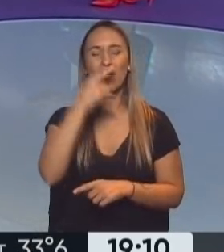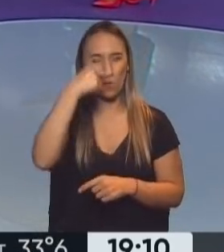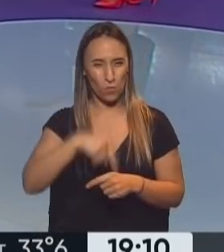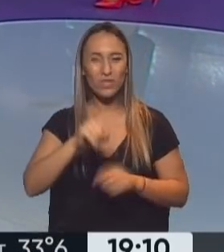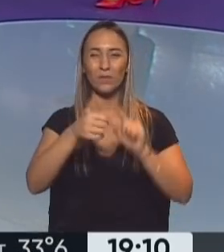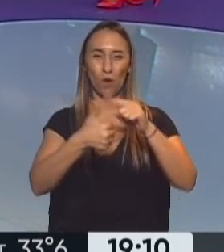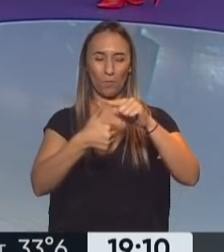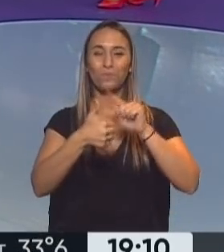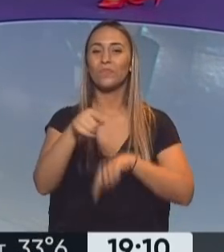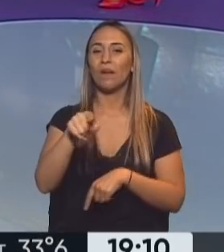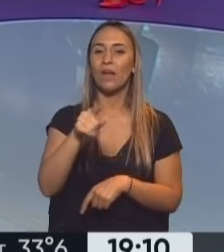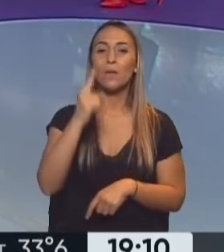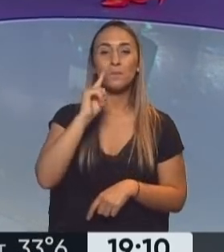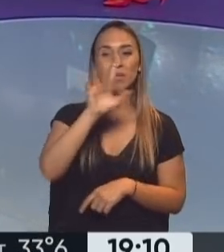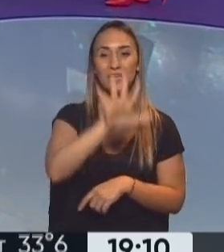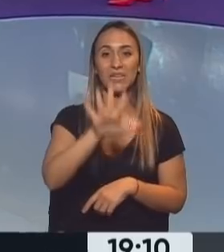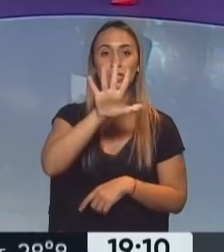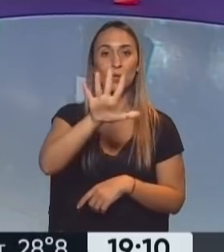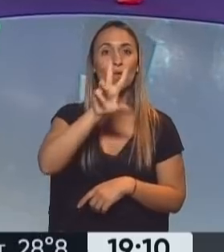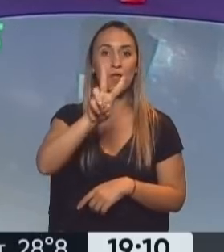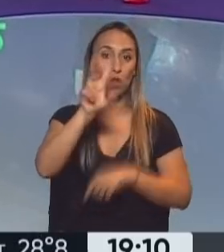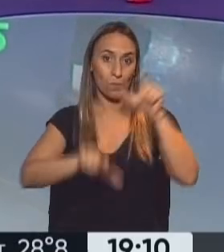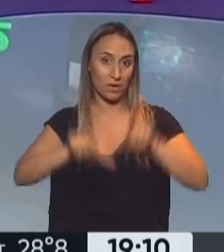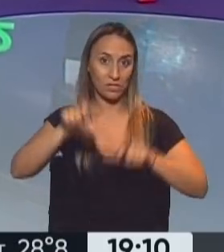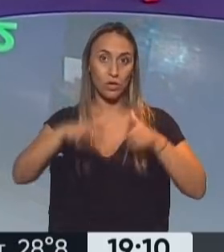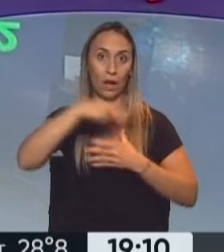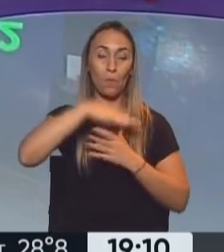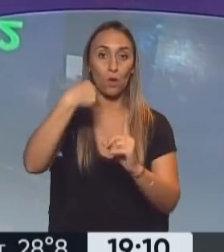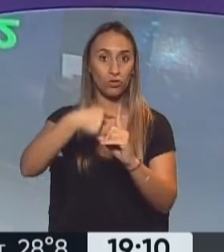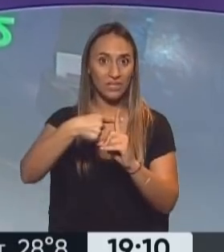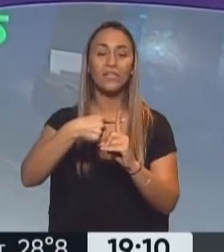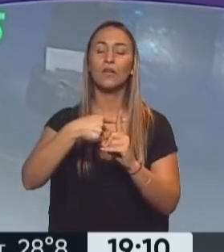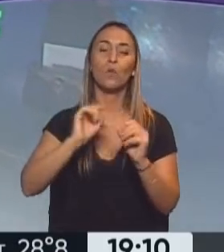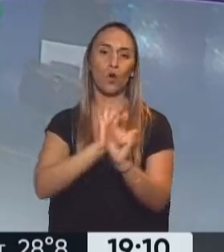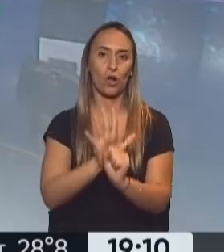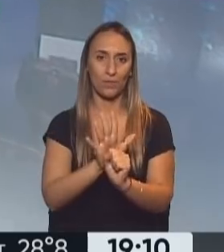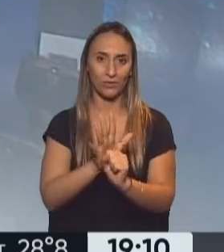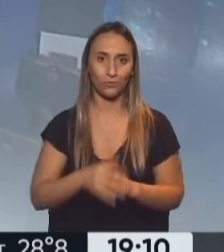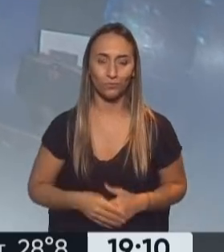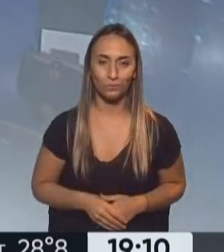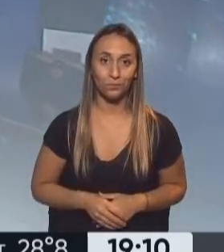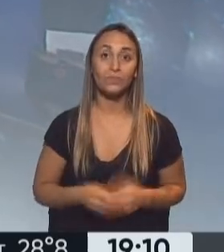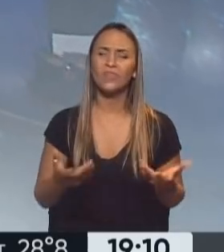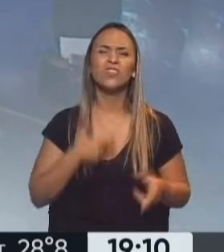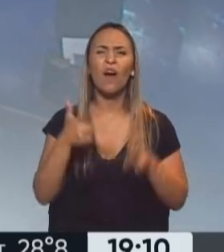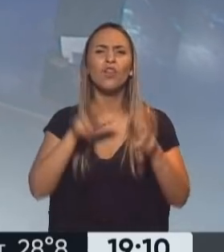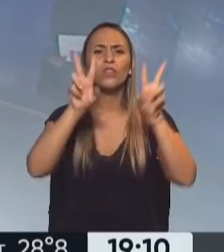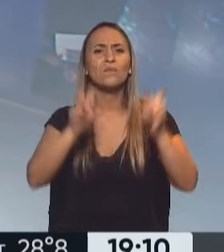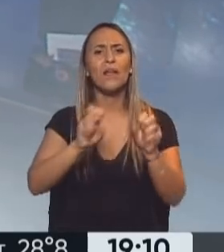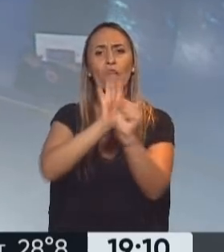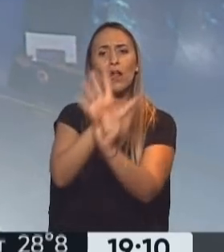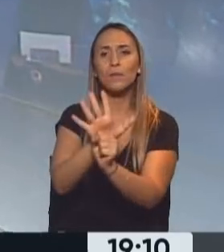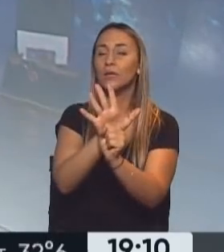de provincias con 1.552 positivos de COVID-19. Cuando hablamos de COVID-19